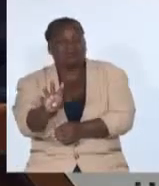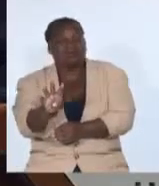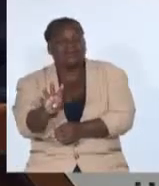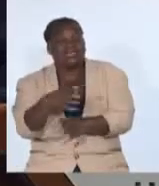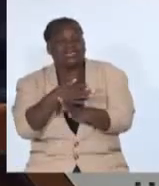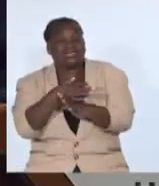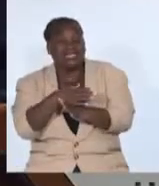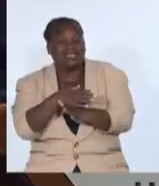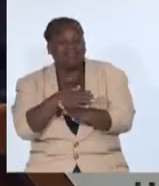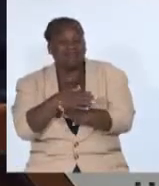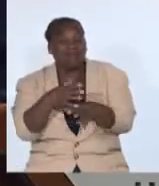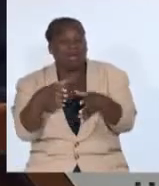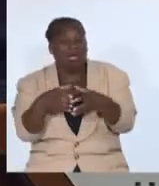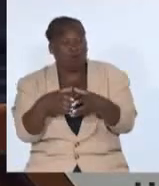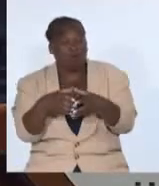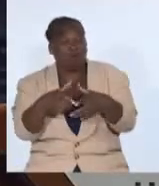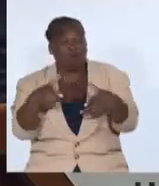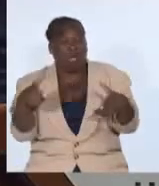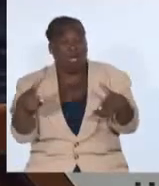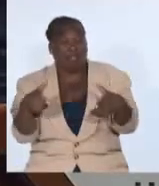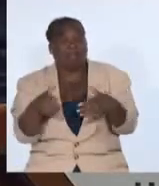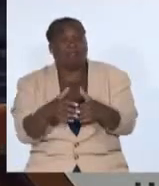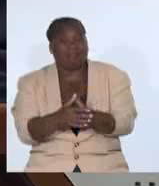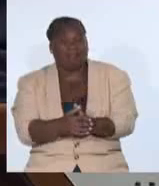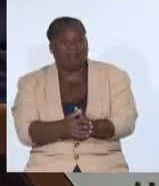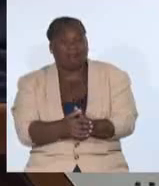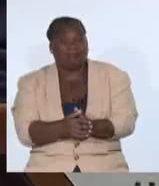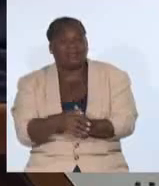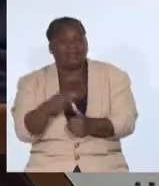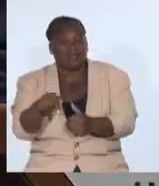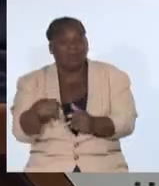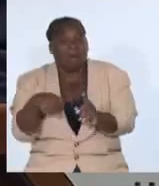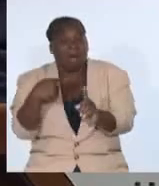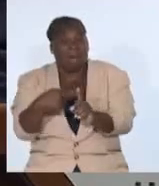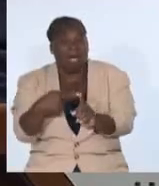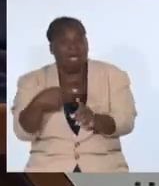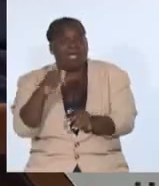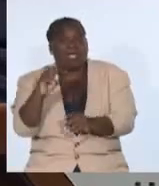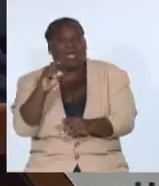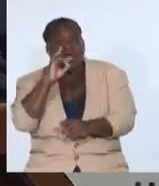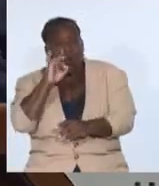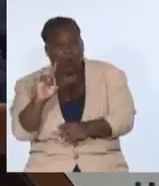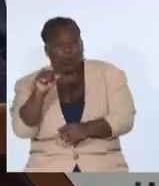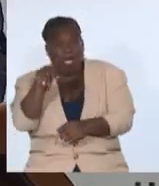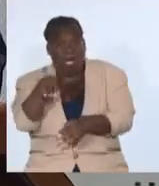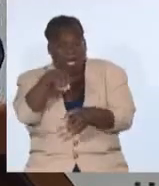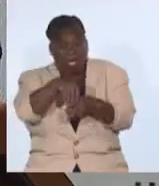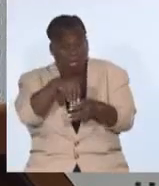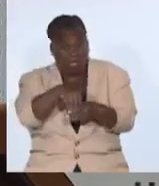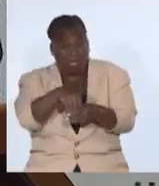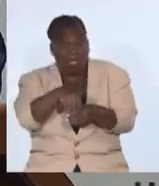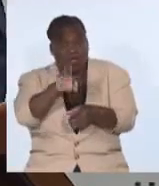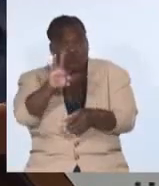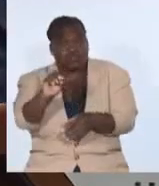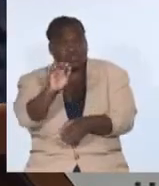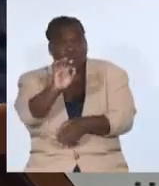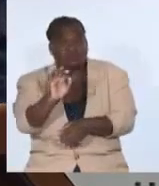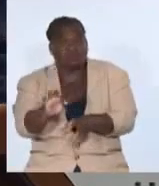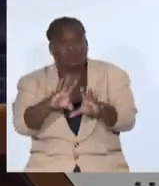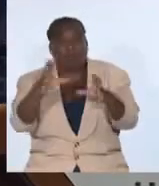partes de los estados miembros de la Organización de Naciones Unidas donde vive el 80% de la población